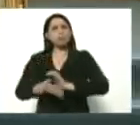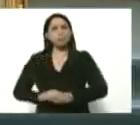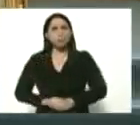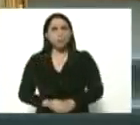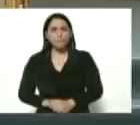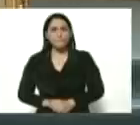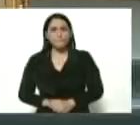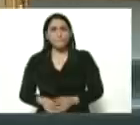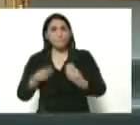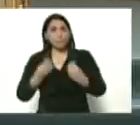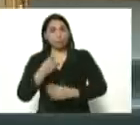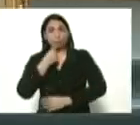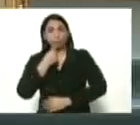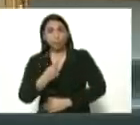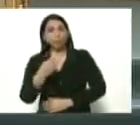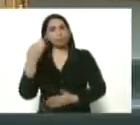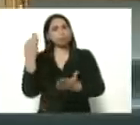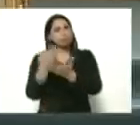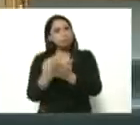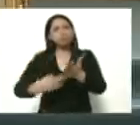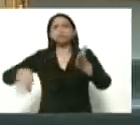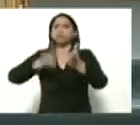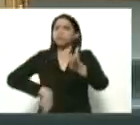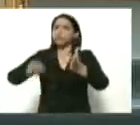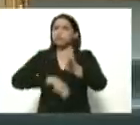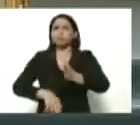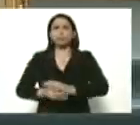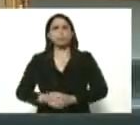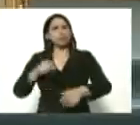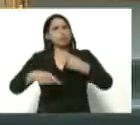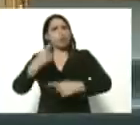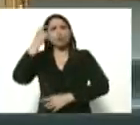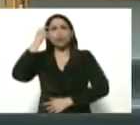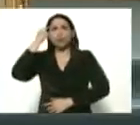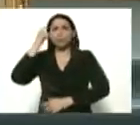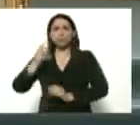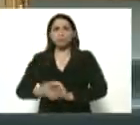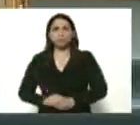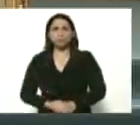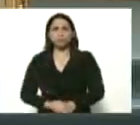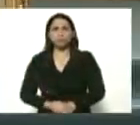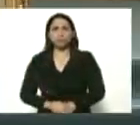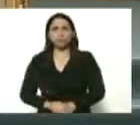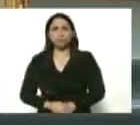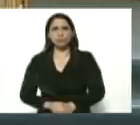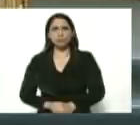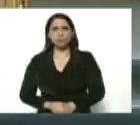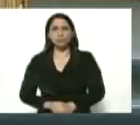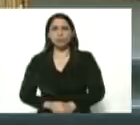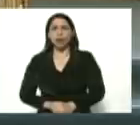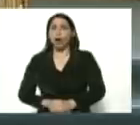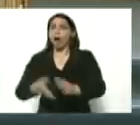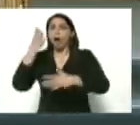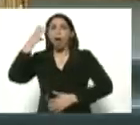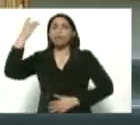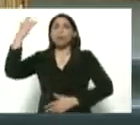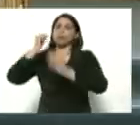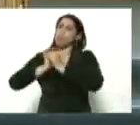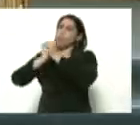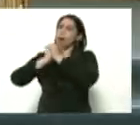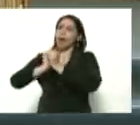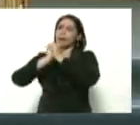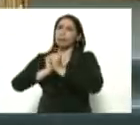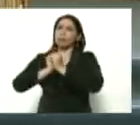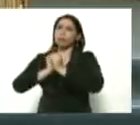Y como lo dije y lo he dicho y lo repito todos los días, a Dios rogando